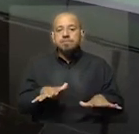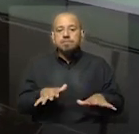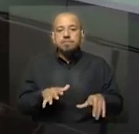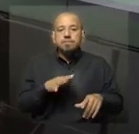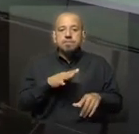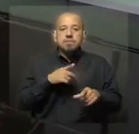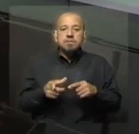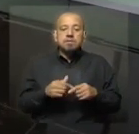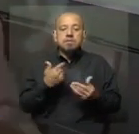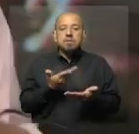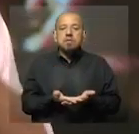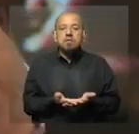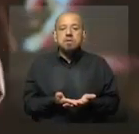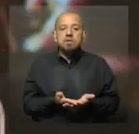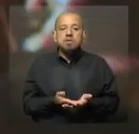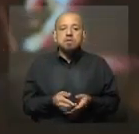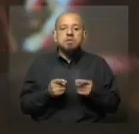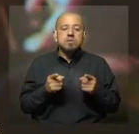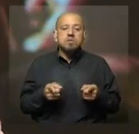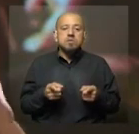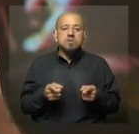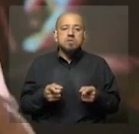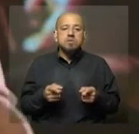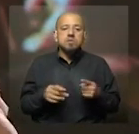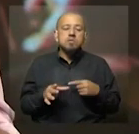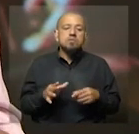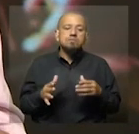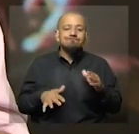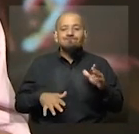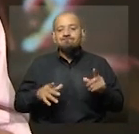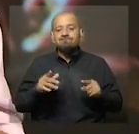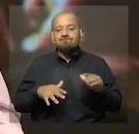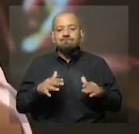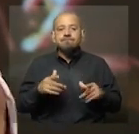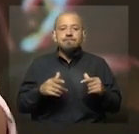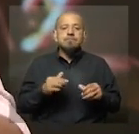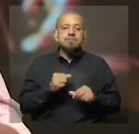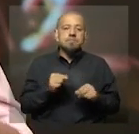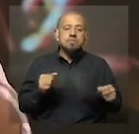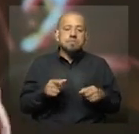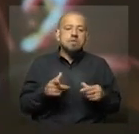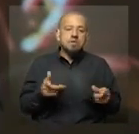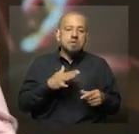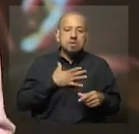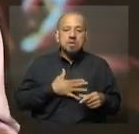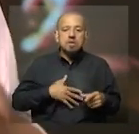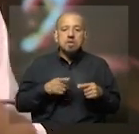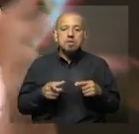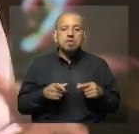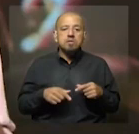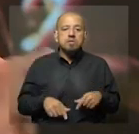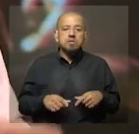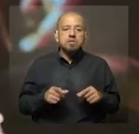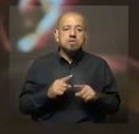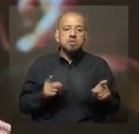que está pasando y están plantando más. Y esto, desde el punto de vista del abastecimiento, de alguna forma nos permite transmitir cierta tranquilidad de que no se va